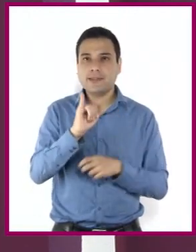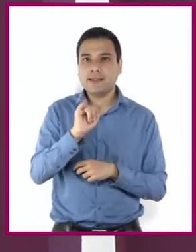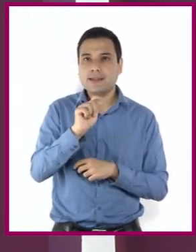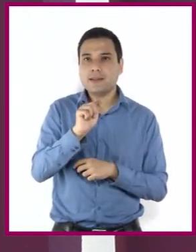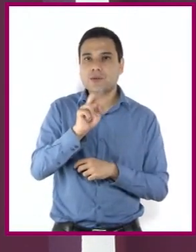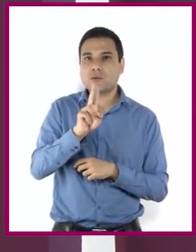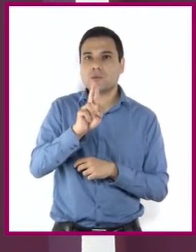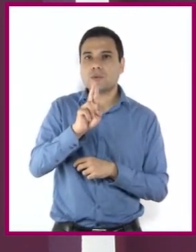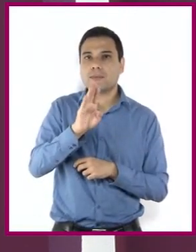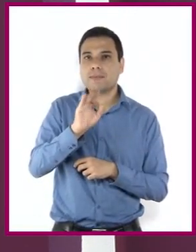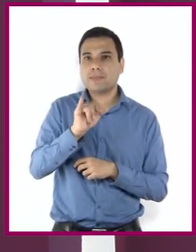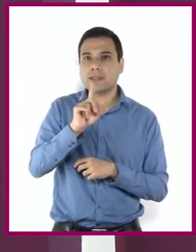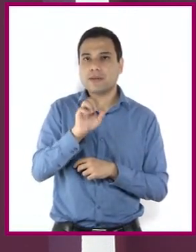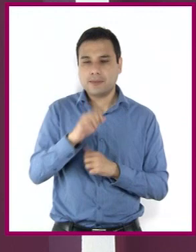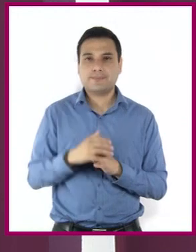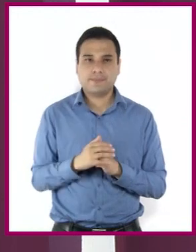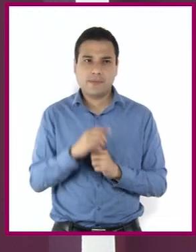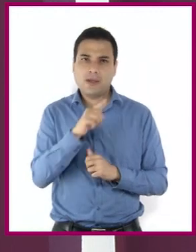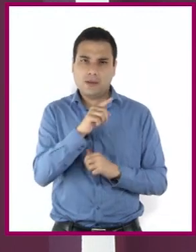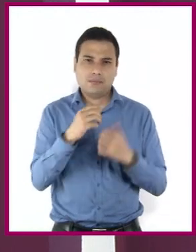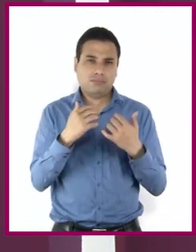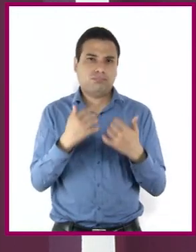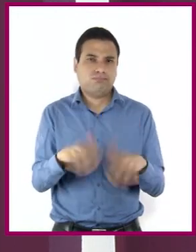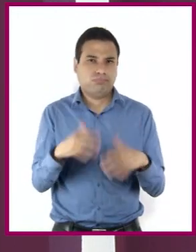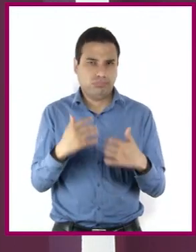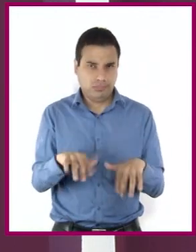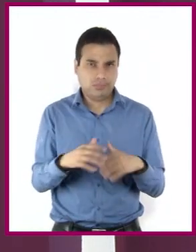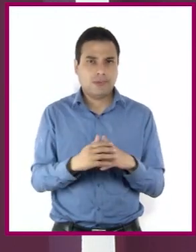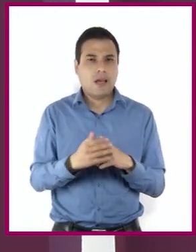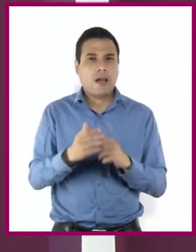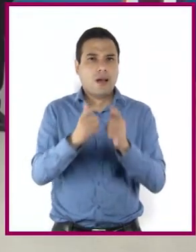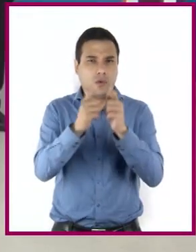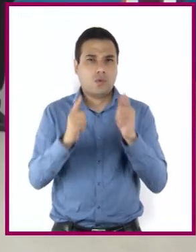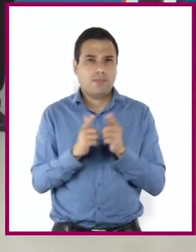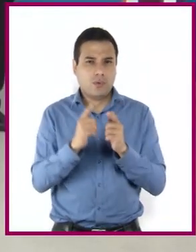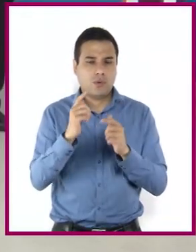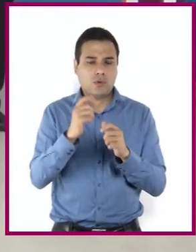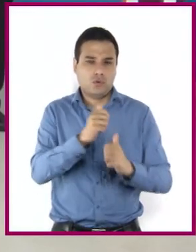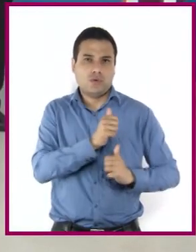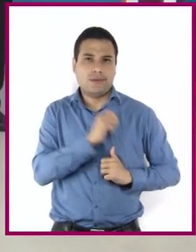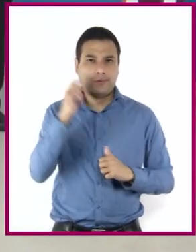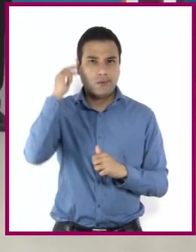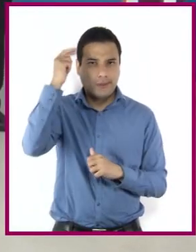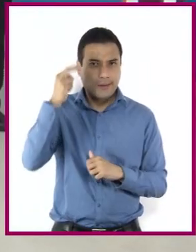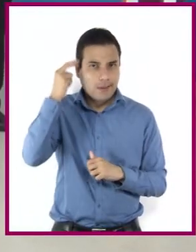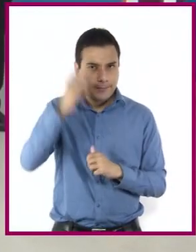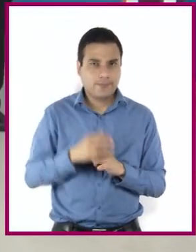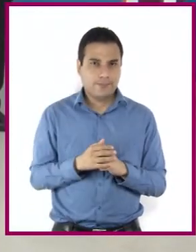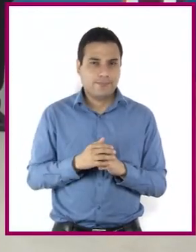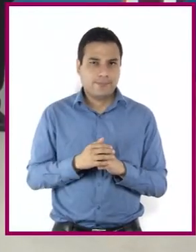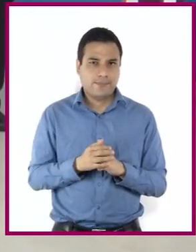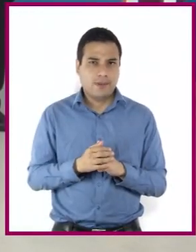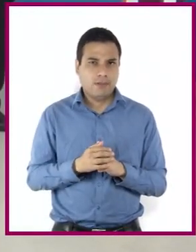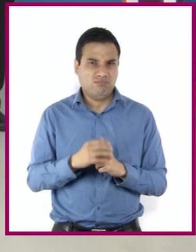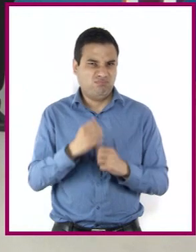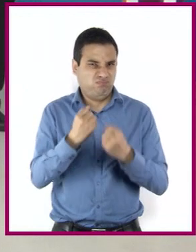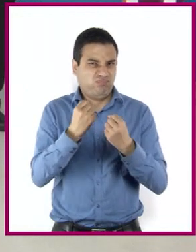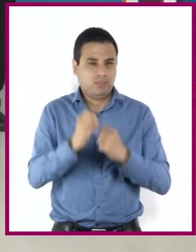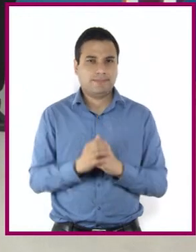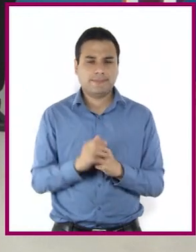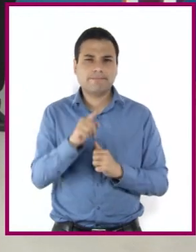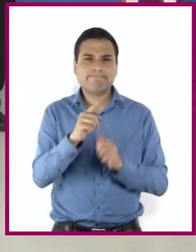realista reconocido por sus victorias sobre los insurgentes. ¿Qué nos puedes comentar sobre este